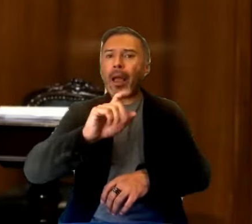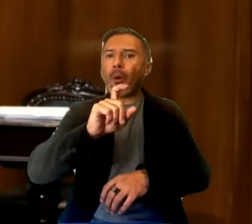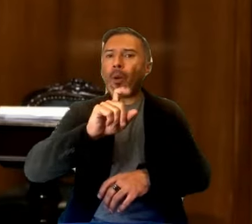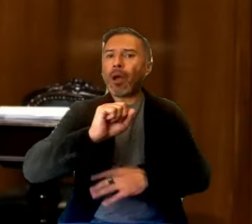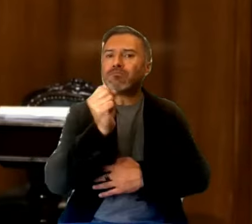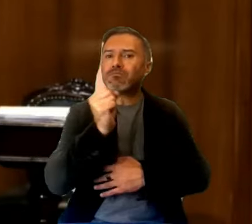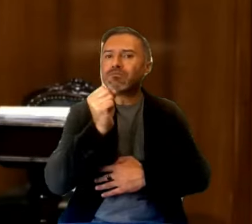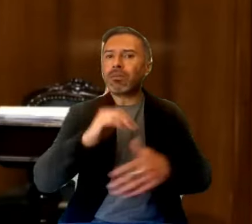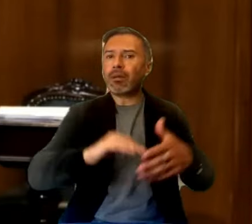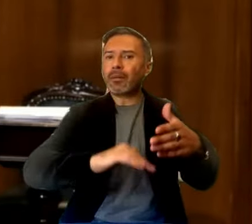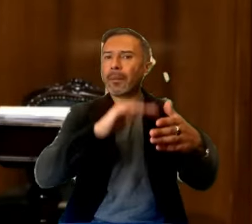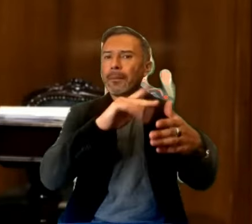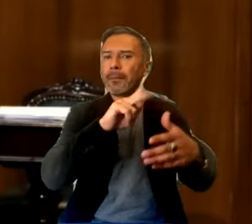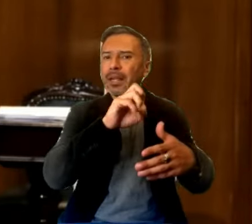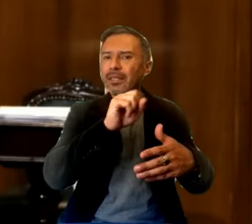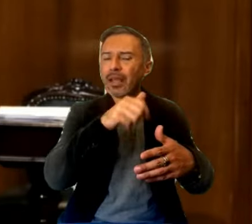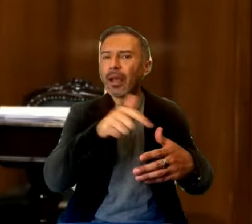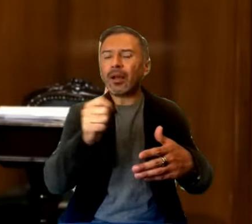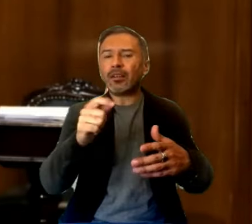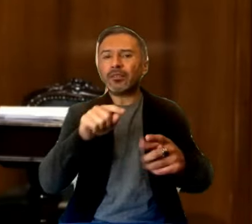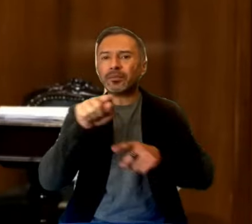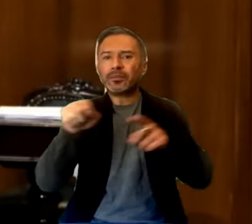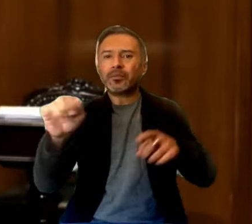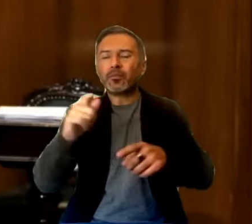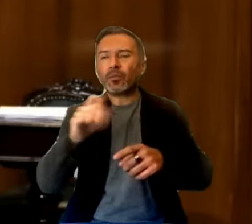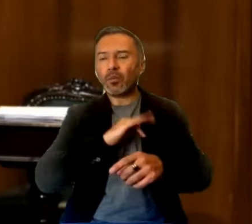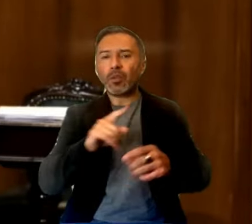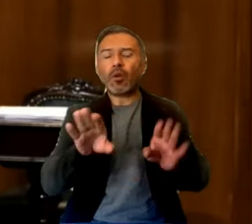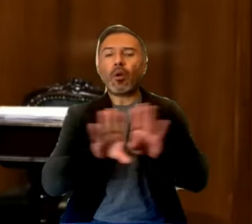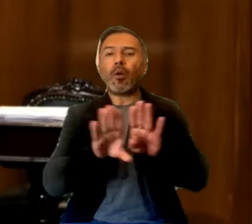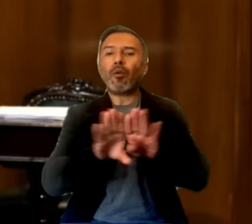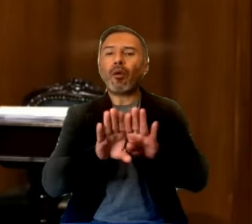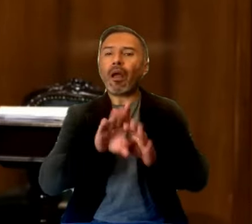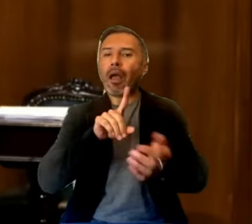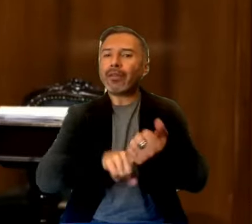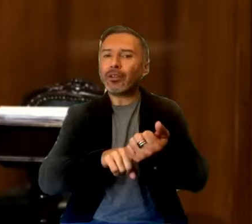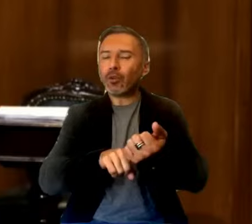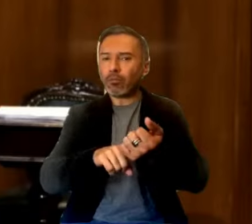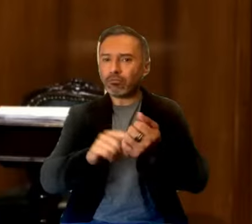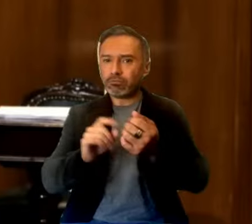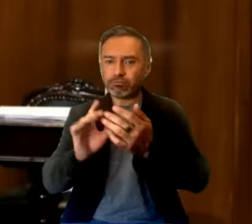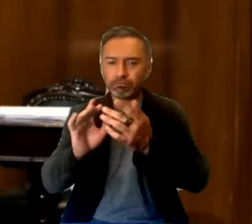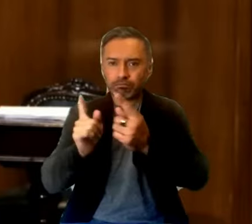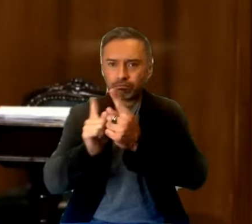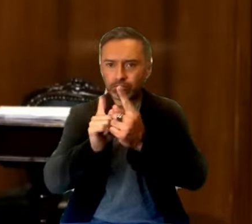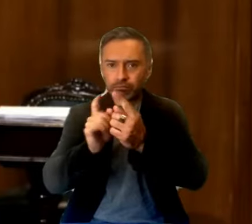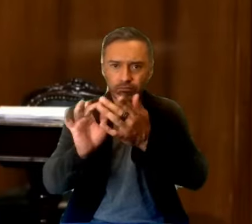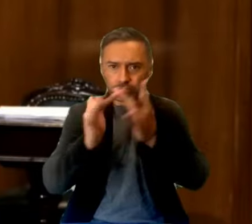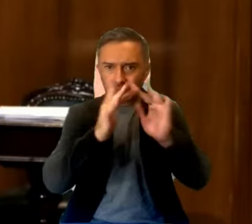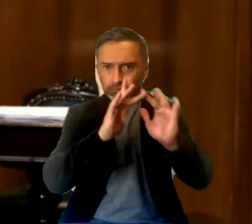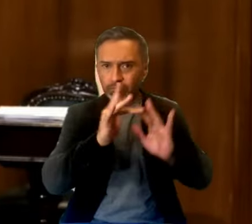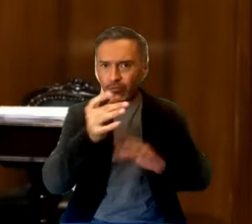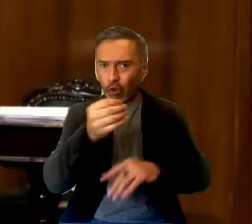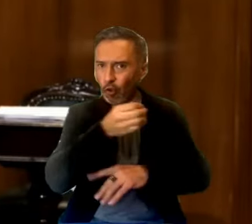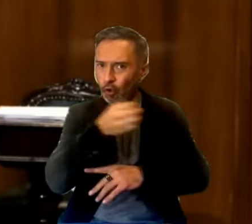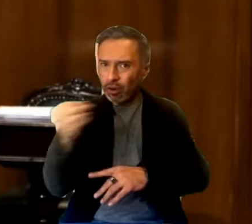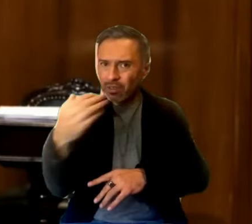políticas públicas coordinadas con los 125